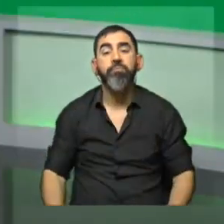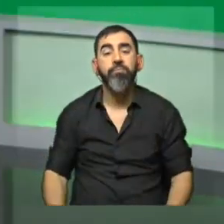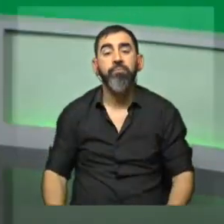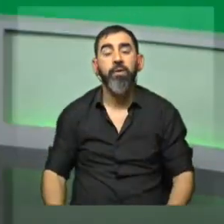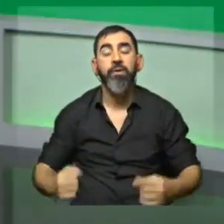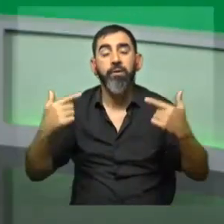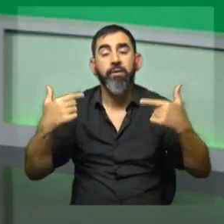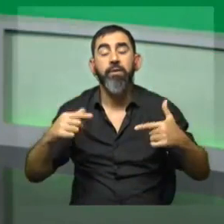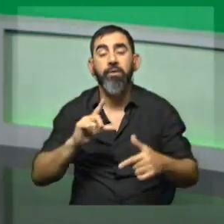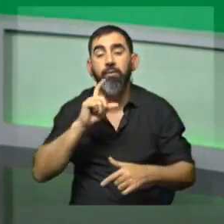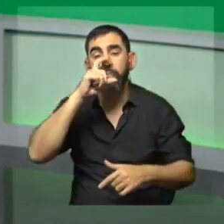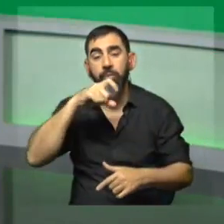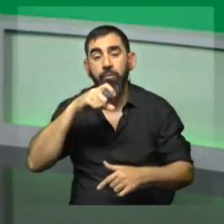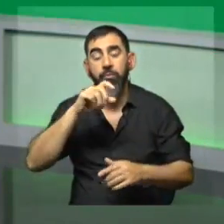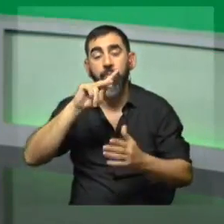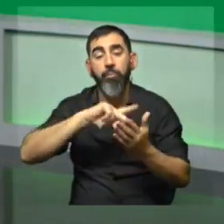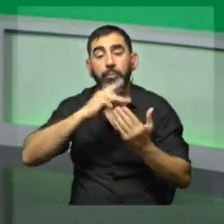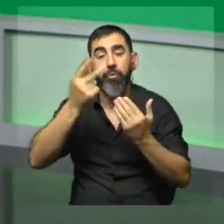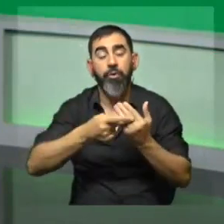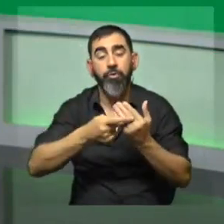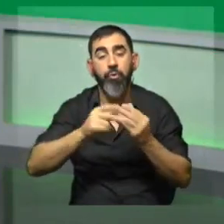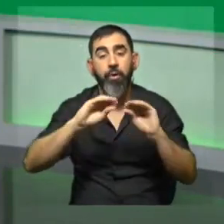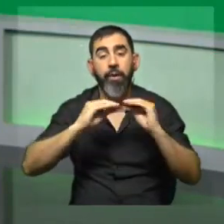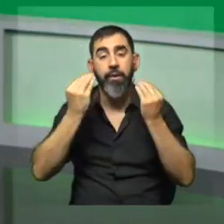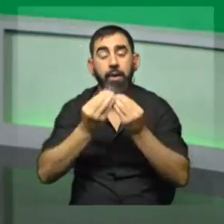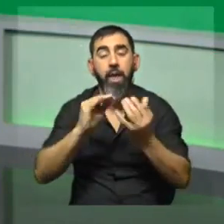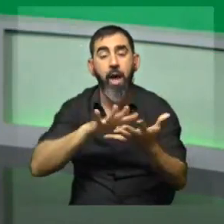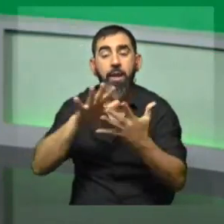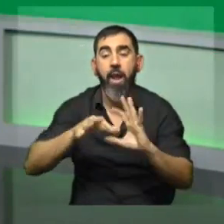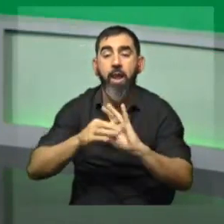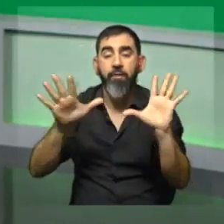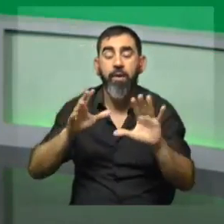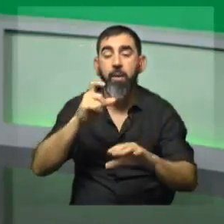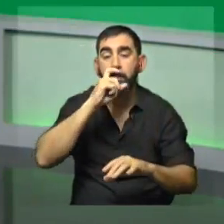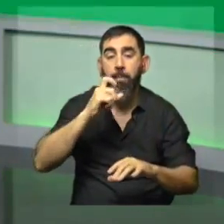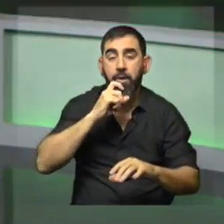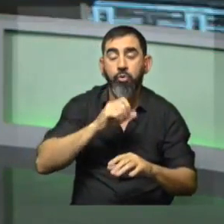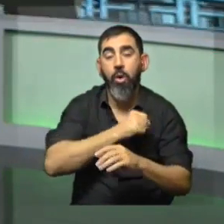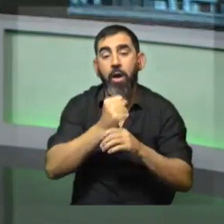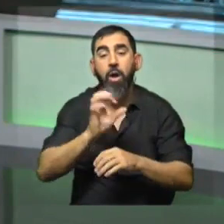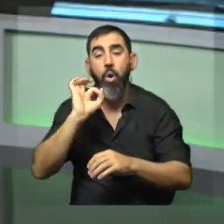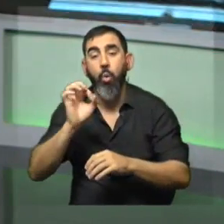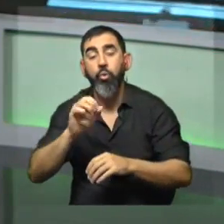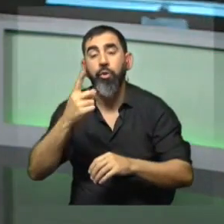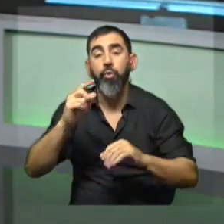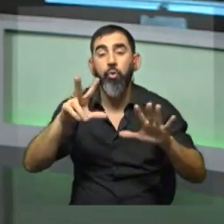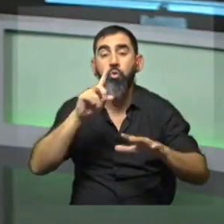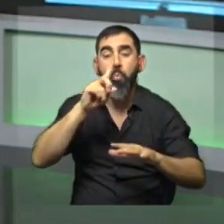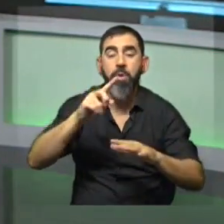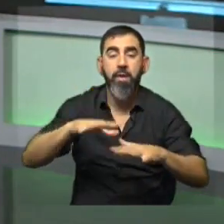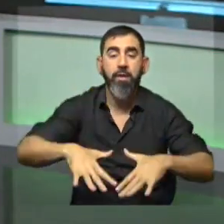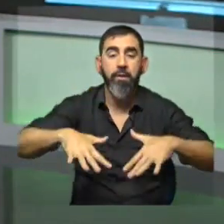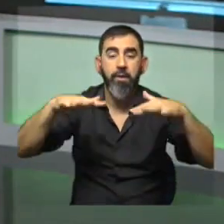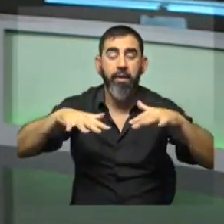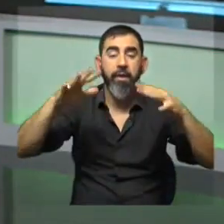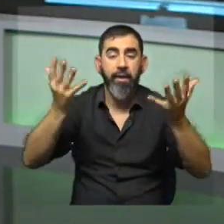que la Intendencia de Montevideo, a través de su proyecto integral Áreas Liberadas, entre los meses de marzo y octubre, erradicó 18.000 toneladas de basura de los